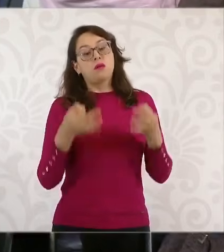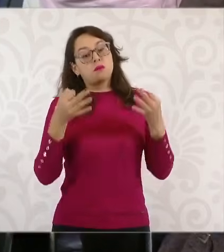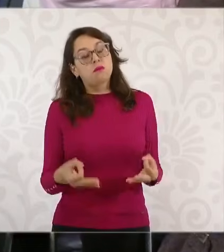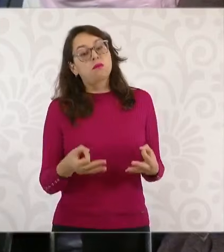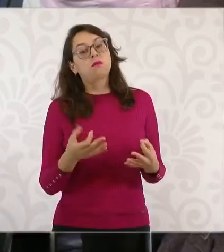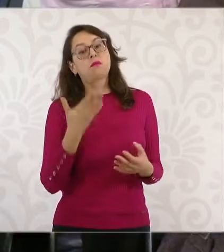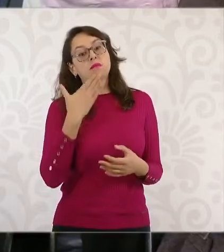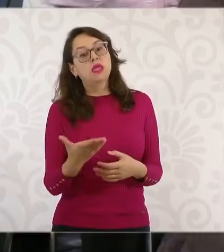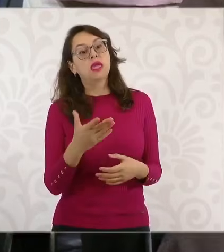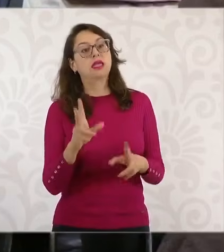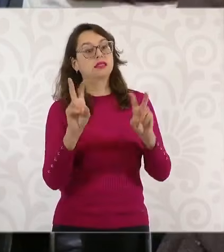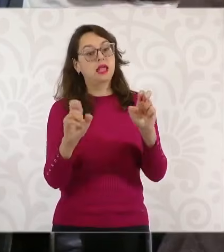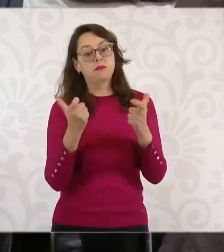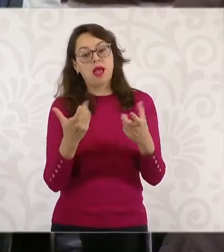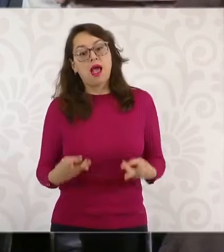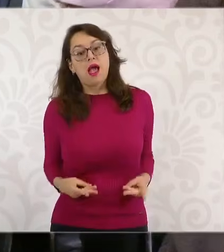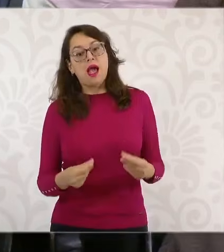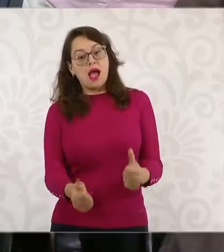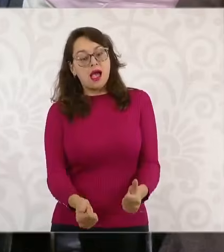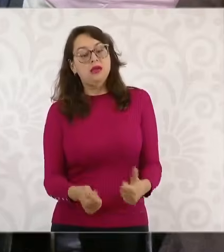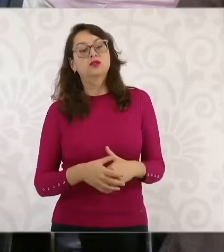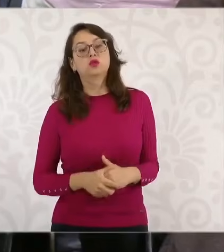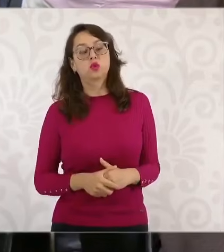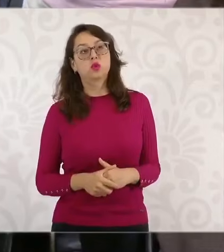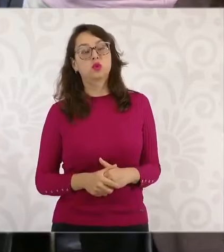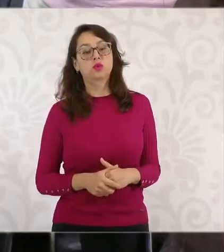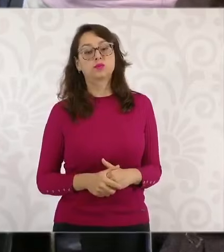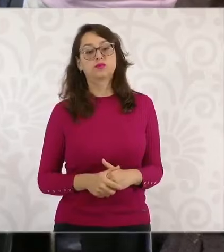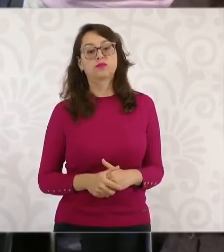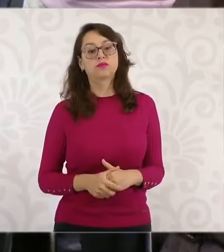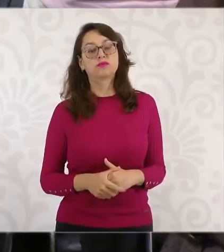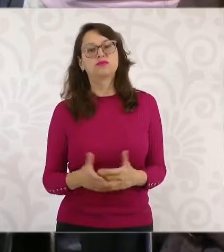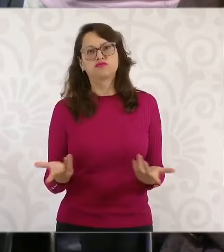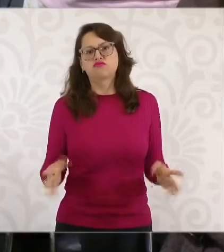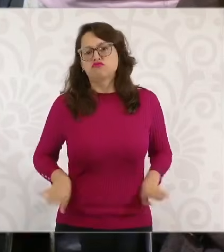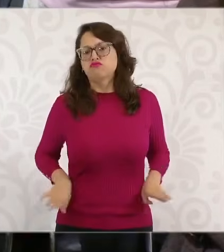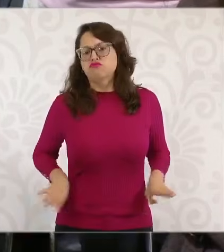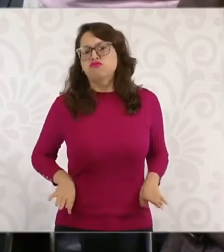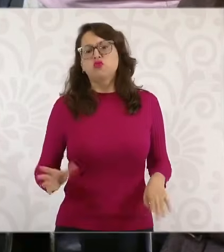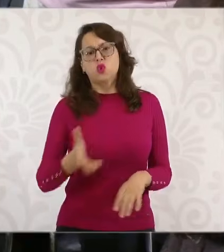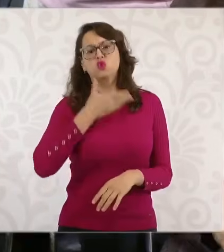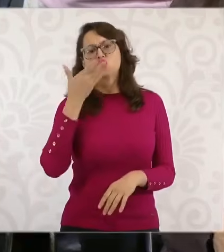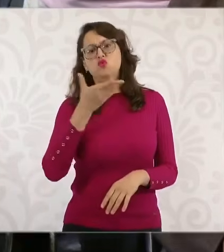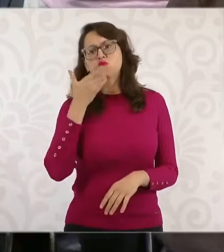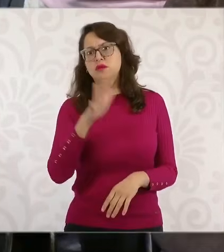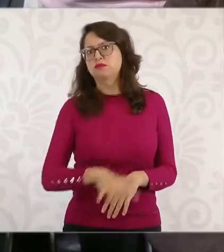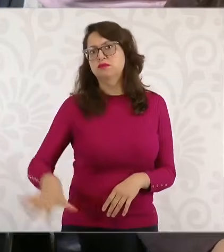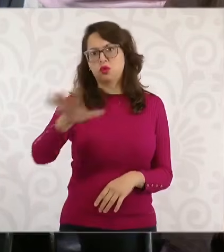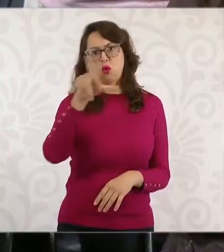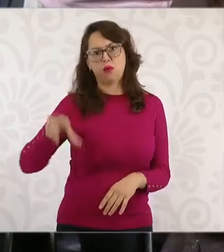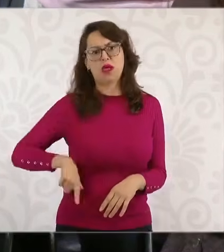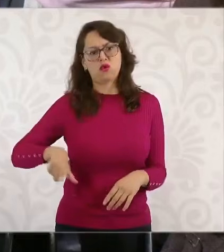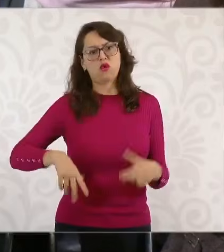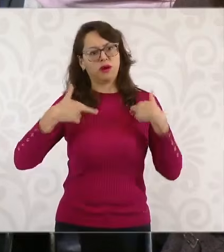manejos del erario público, vamos a decir algo así como buenas costumbres dentro de lo que son los representantes del pueblo, ¿no?,